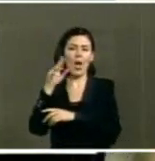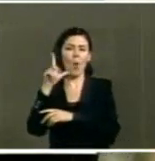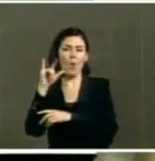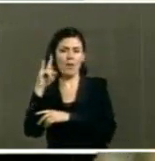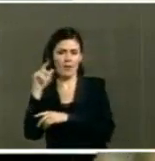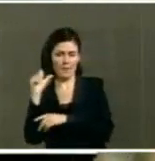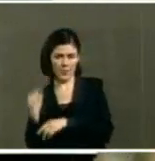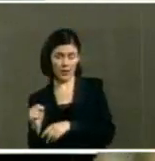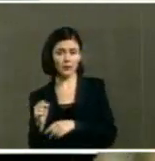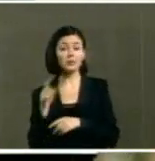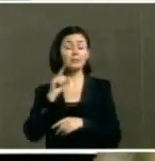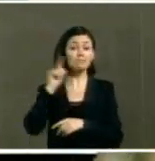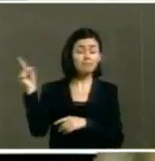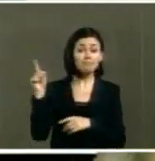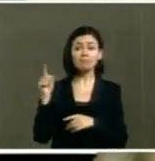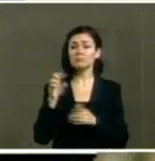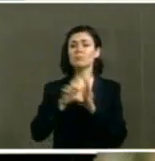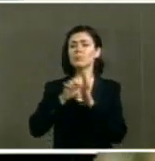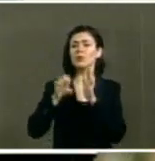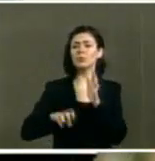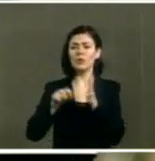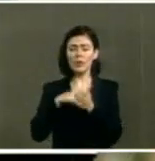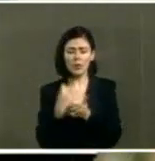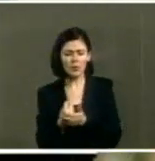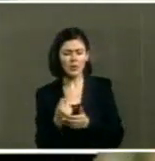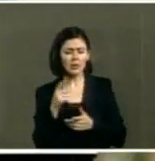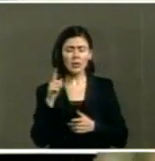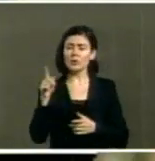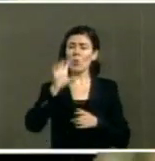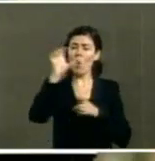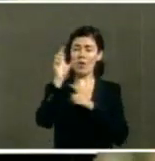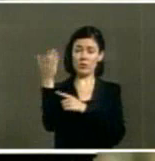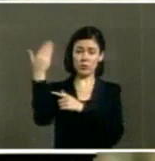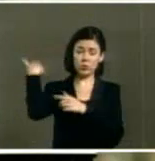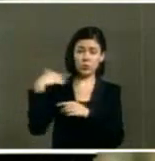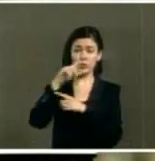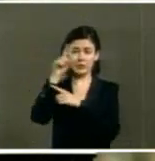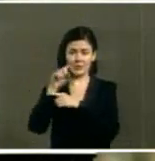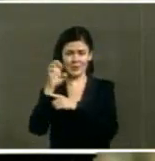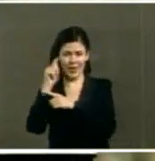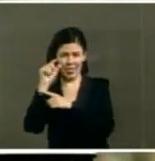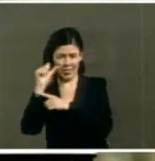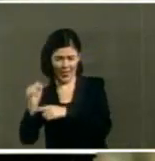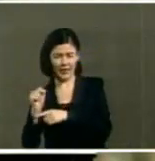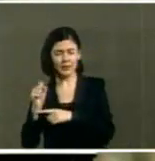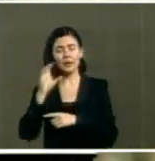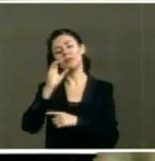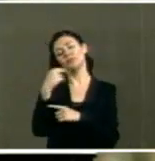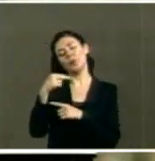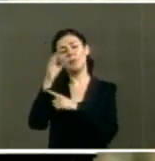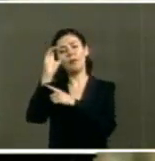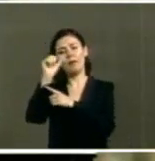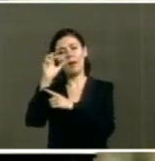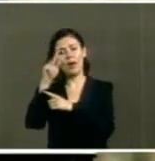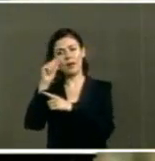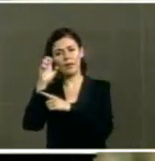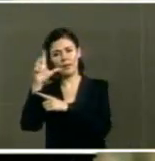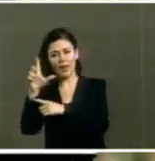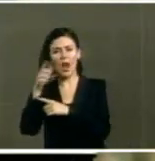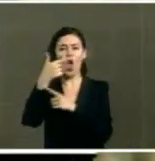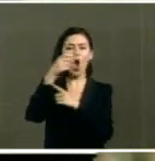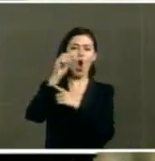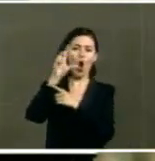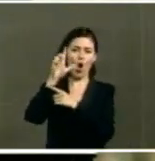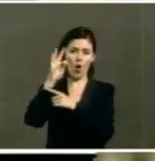década pasada, cuando el cártel entonces Golfo Zetas comenzó a disputar esa zona contra el cártel del